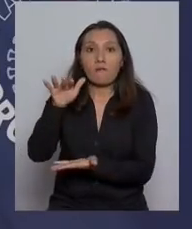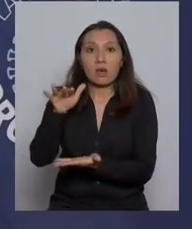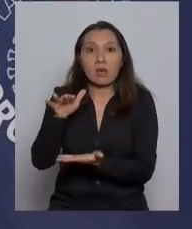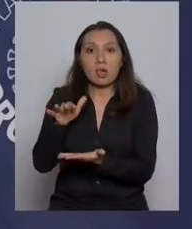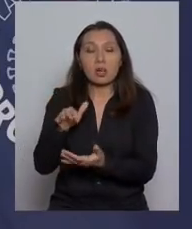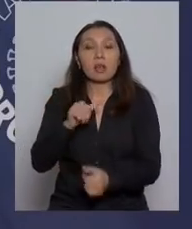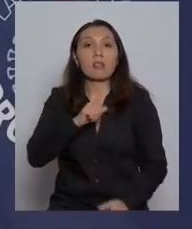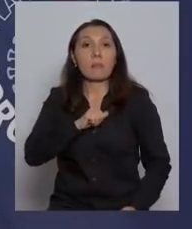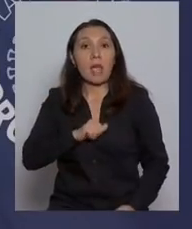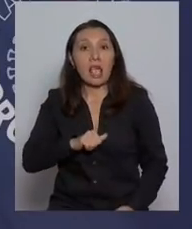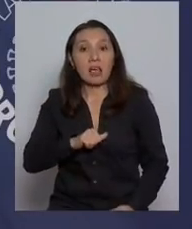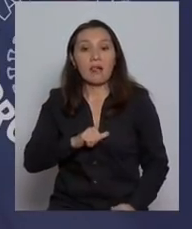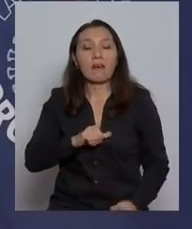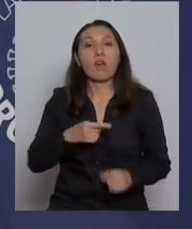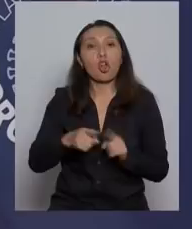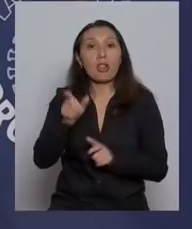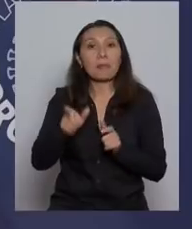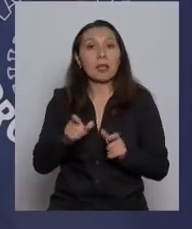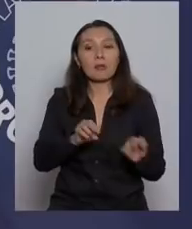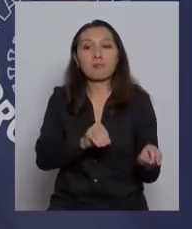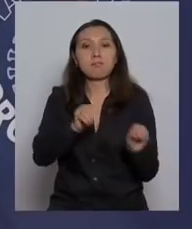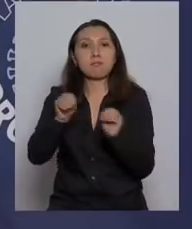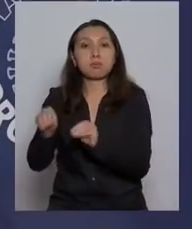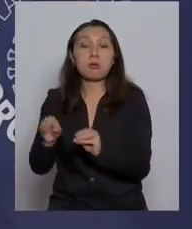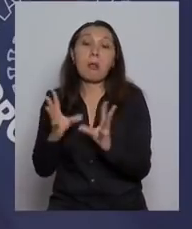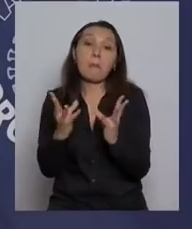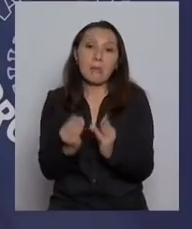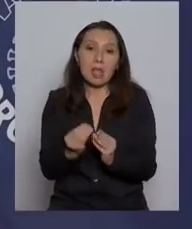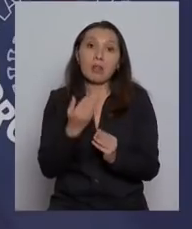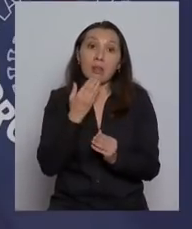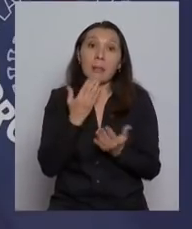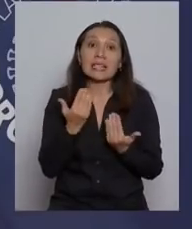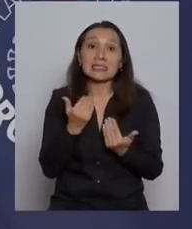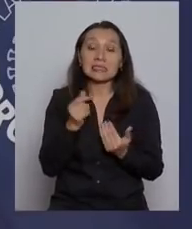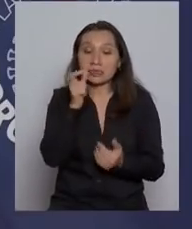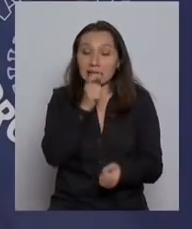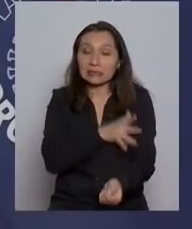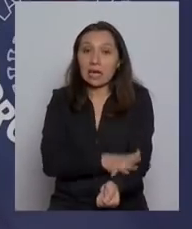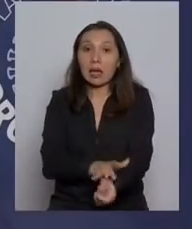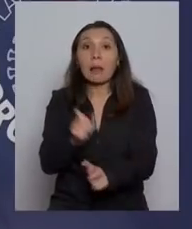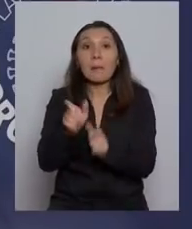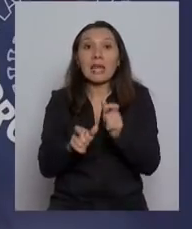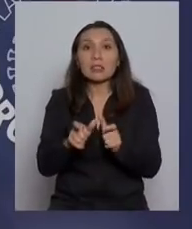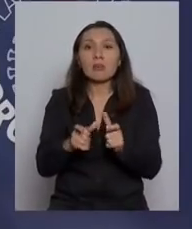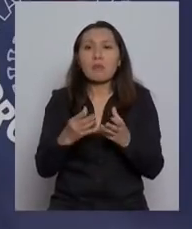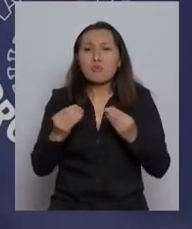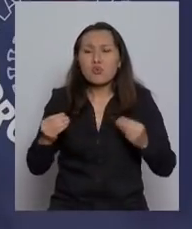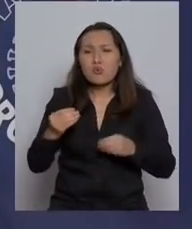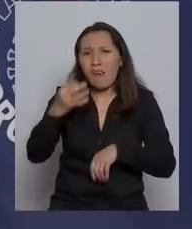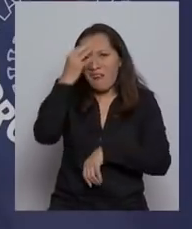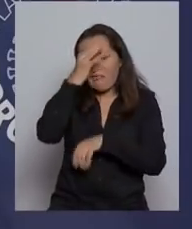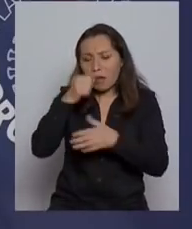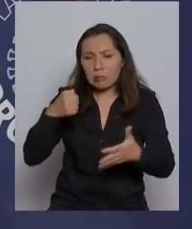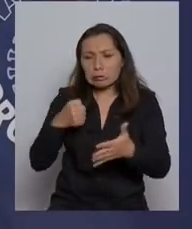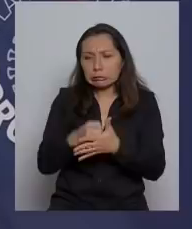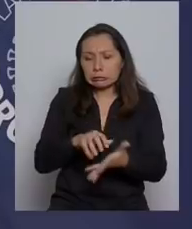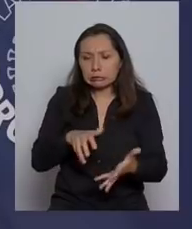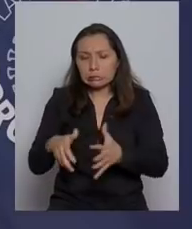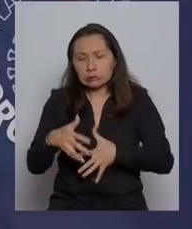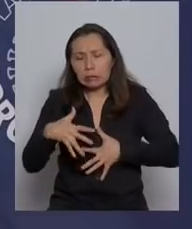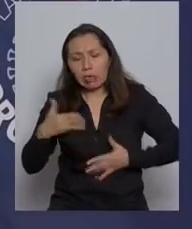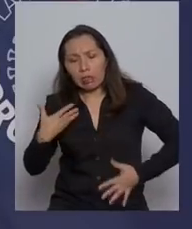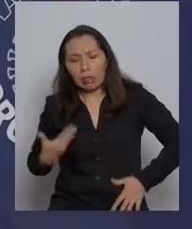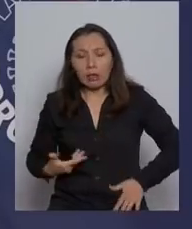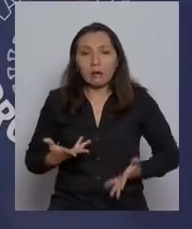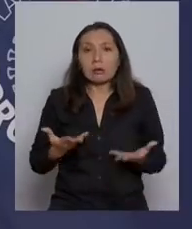de las cirugías electivas, haya un menor requerimiento también, pero pacientes politraumatizados que lleguen a los servicios de